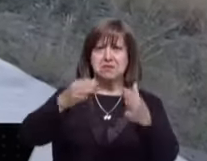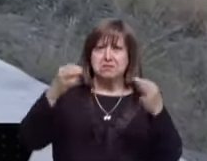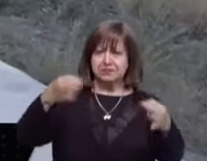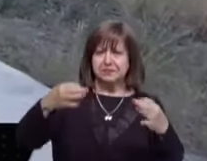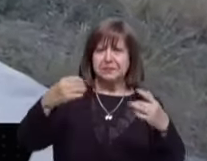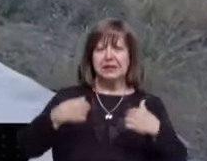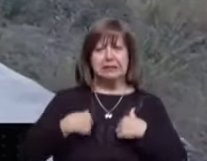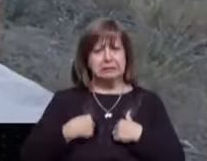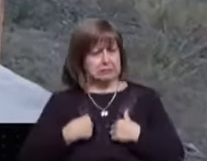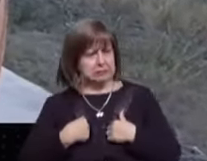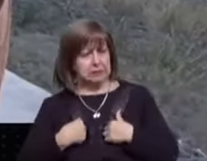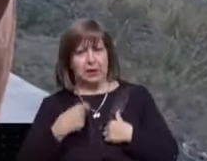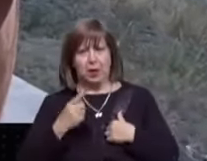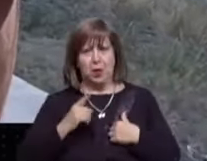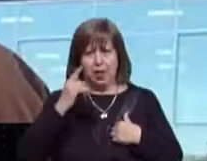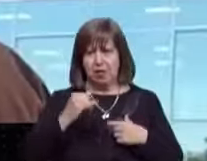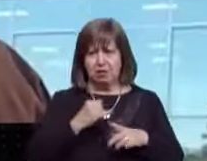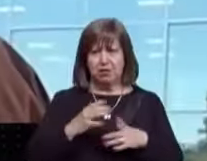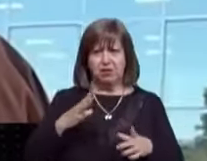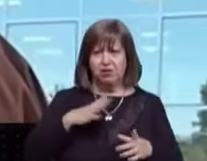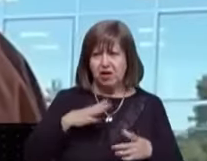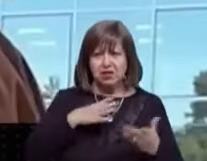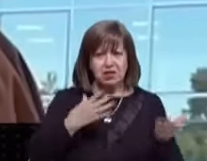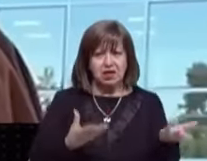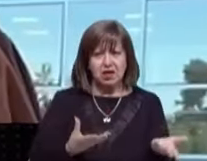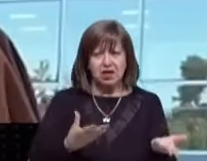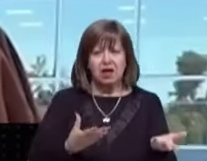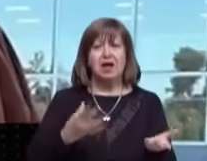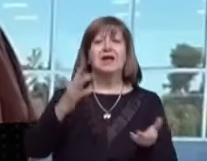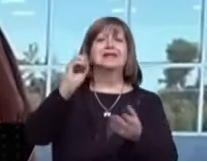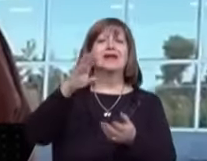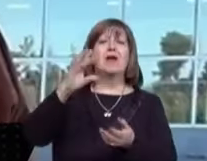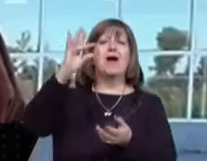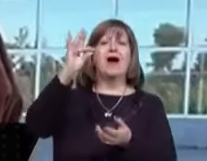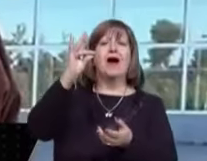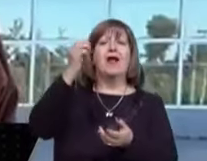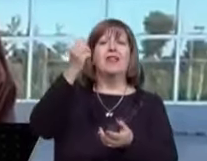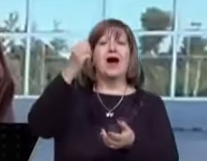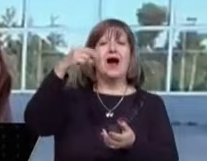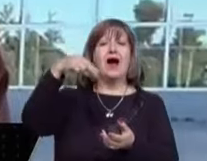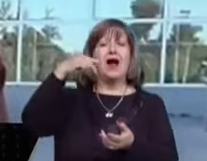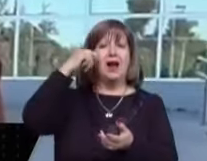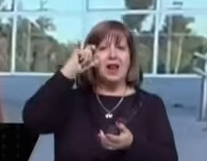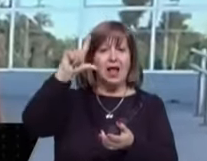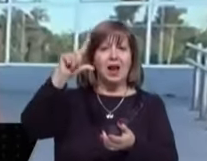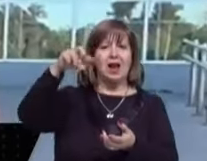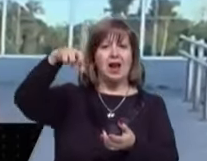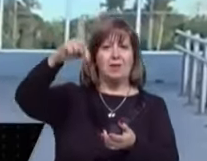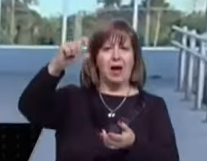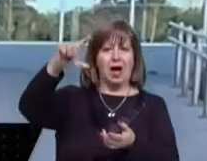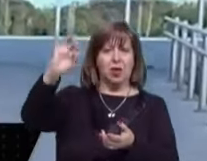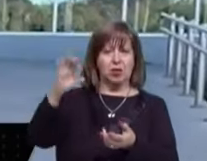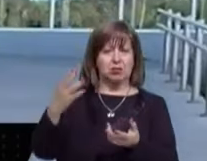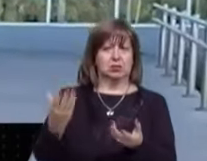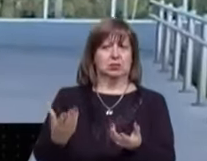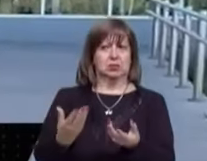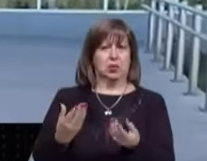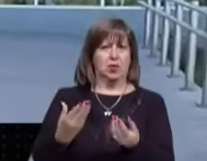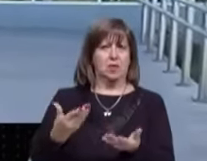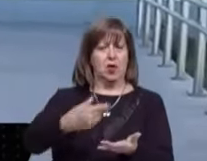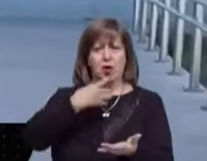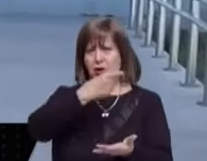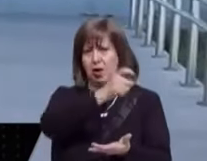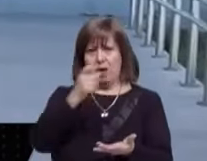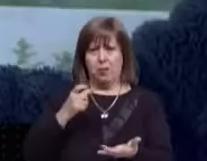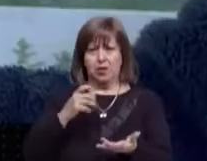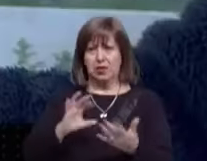nosotros nos sentimos totalmente estafados y que Daniel Paco ha dejado nos ha dejado desamparado totalmente totalmente desamparado no